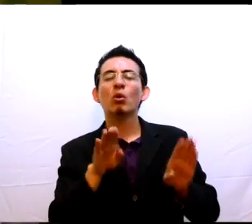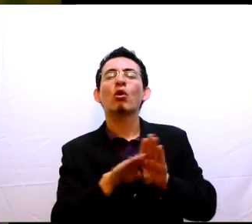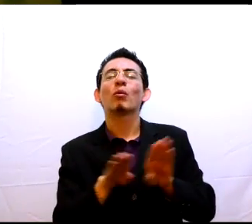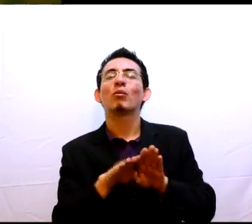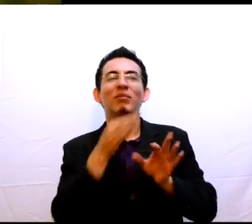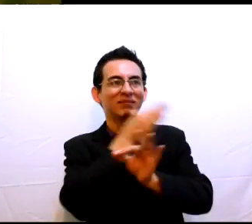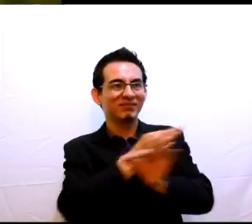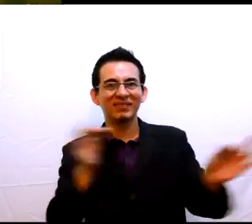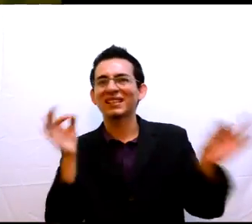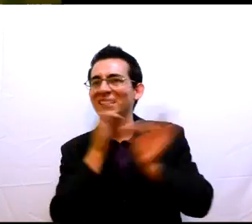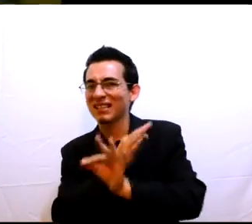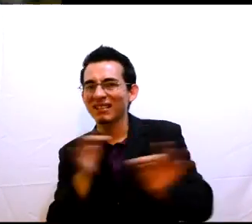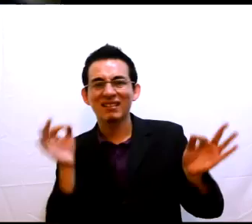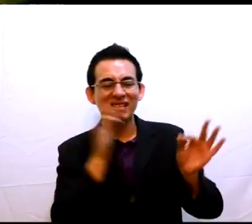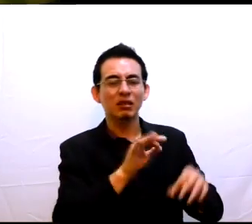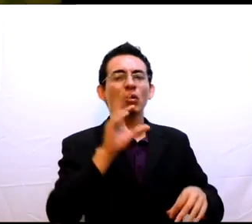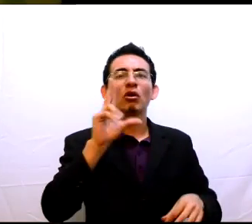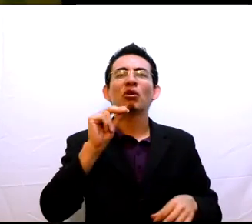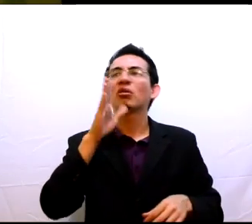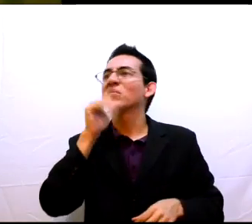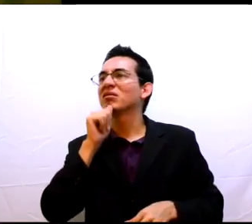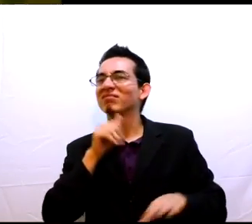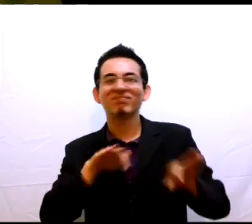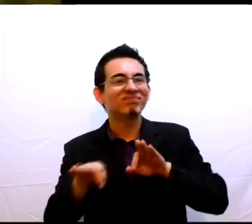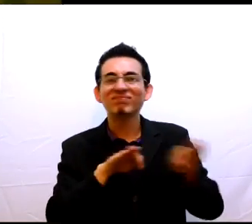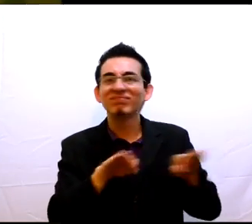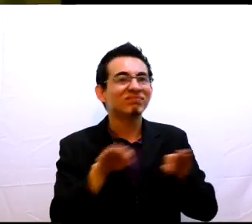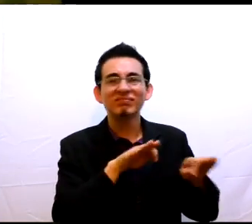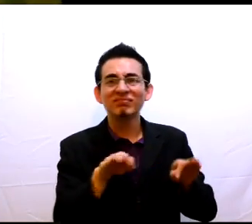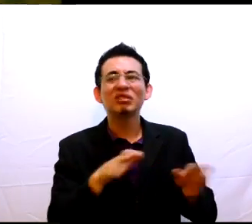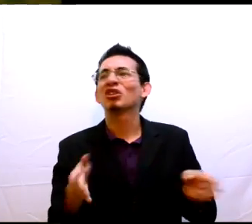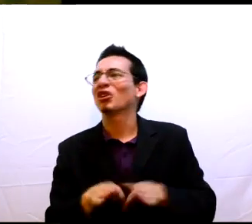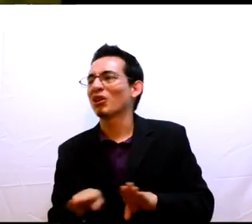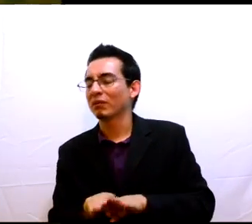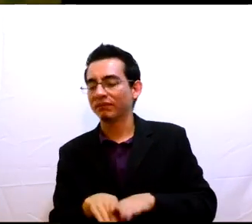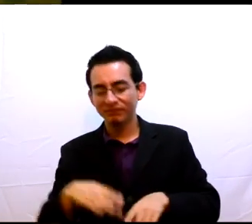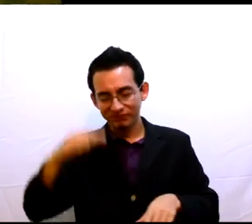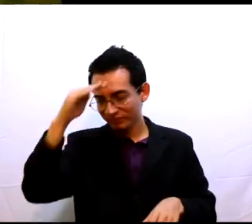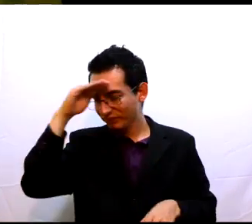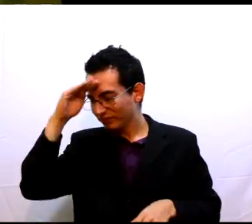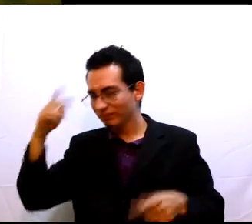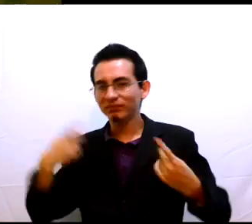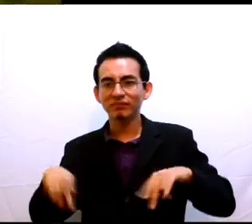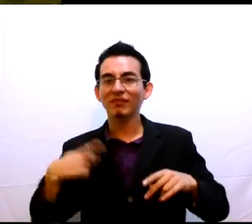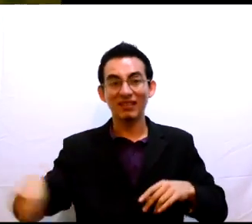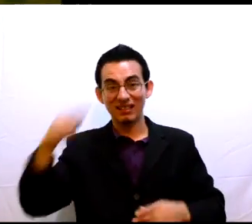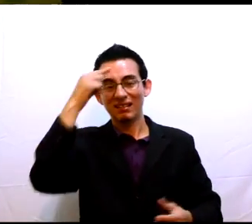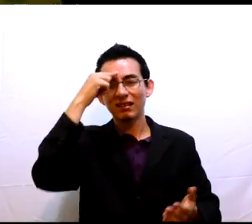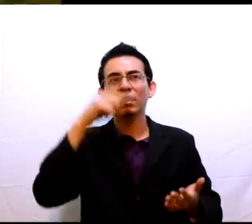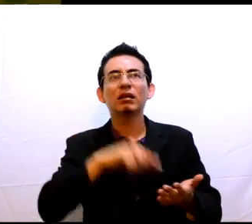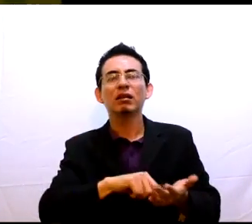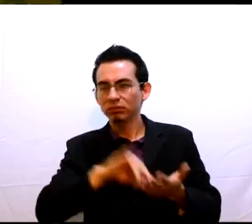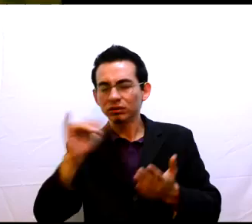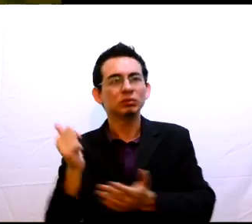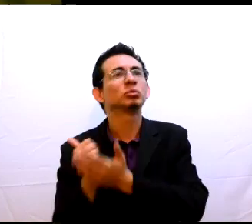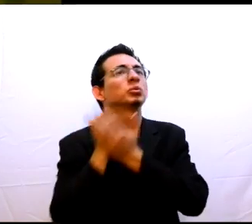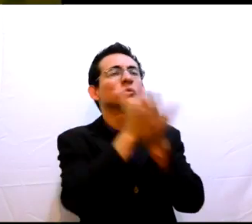y no podían tener un trabajo secular entonces los que creían aportaban